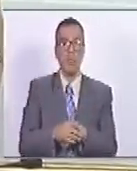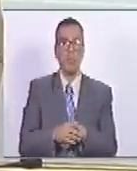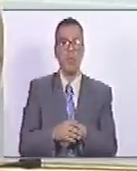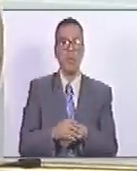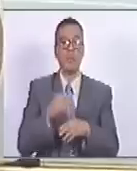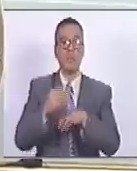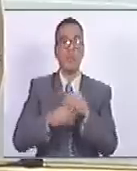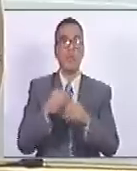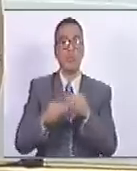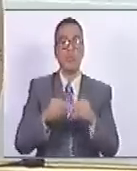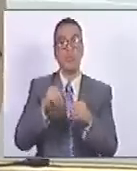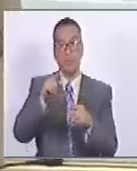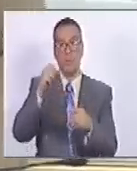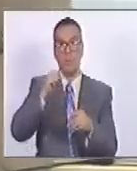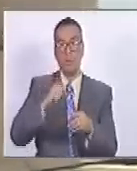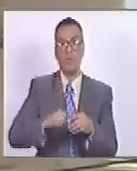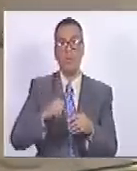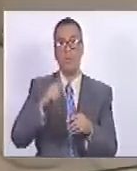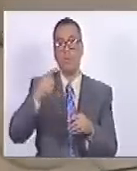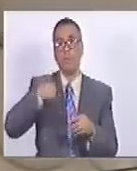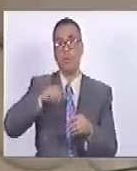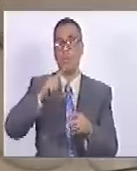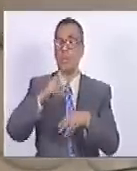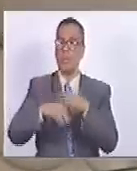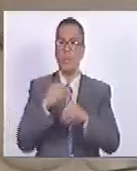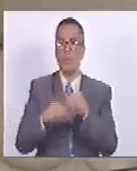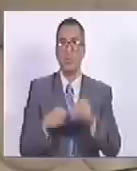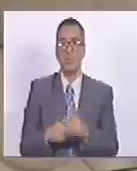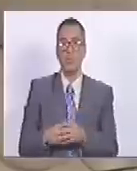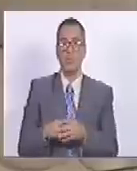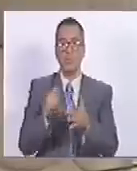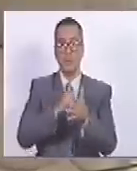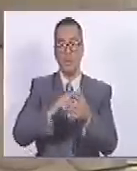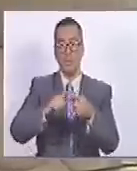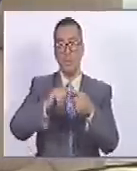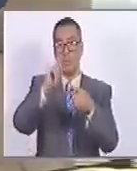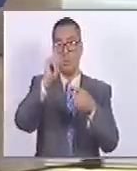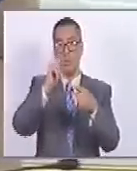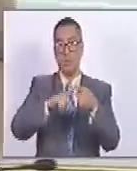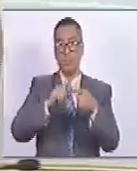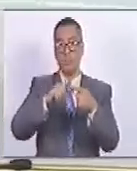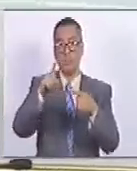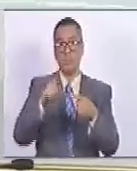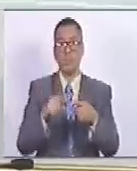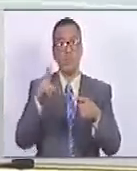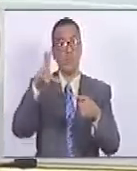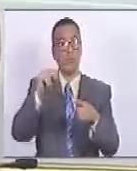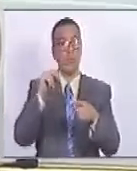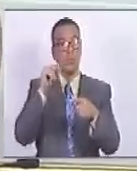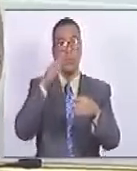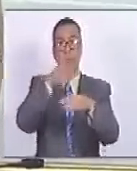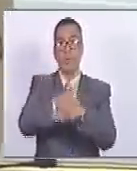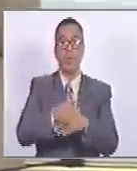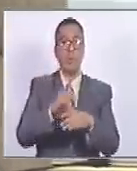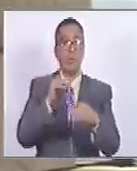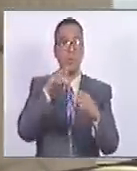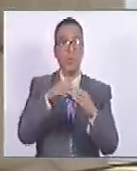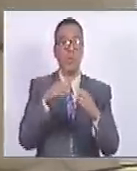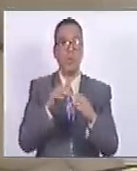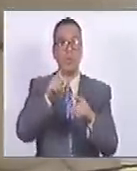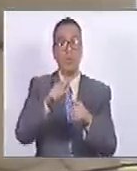firmar, por supuesto, un protocolo, que es lo que tienen que cumplir. Y el punto uno es no inmiscuirse en los